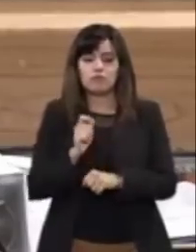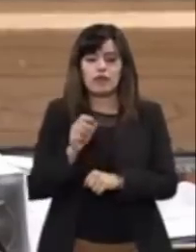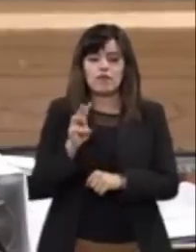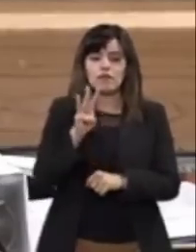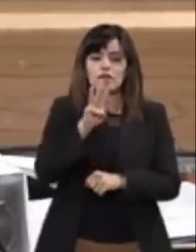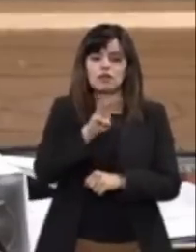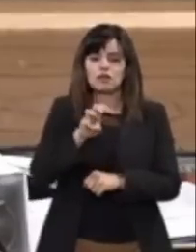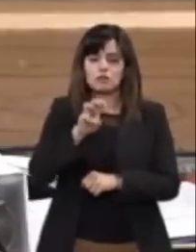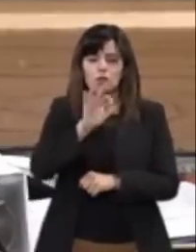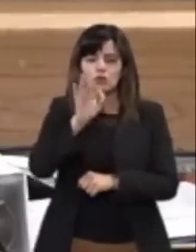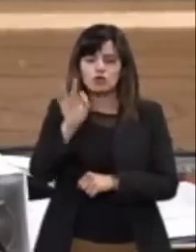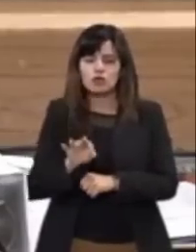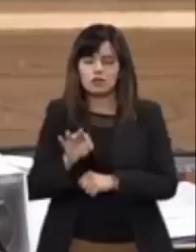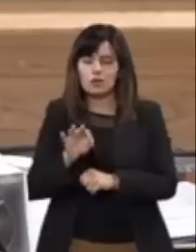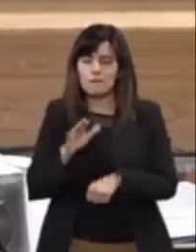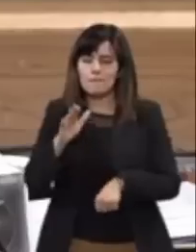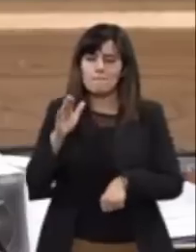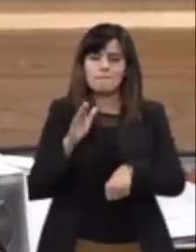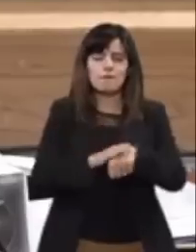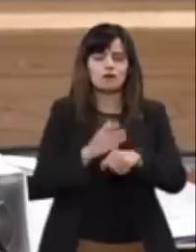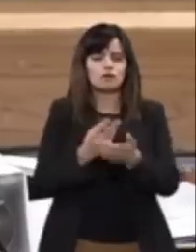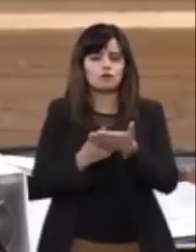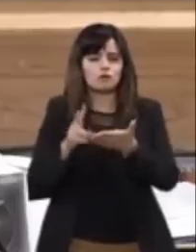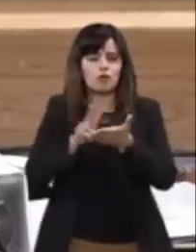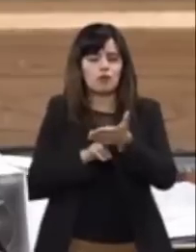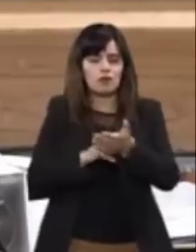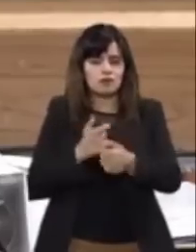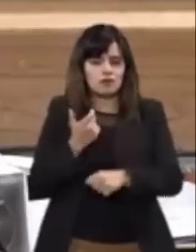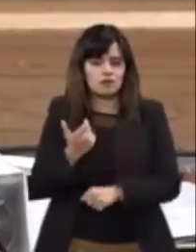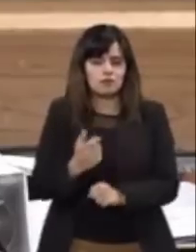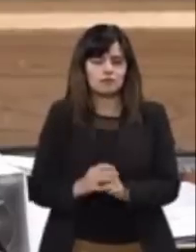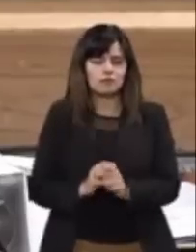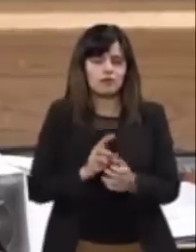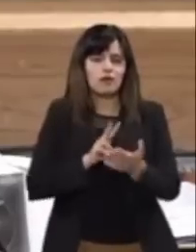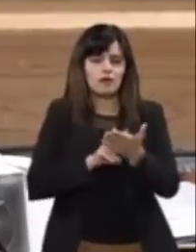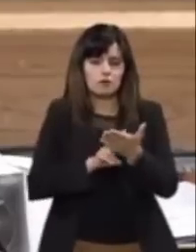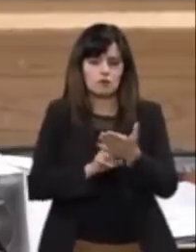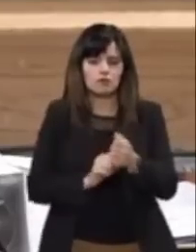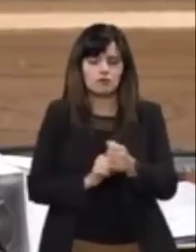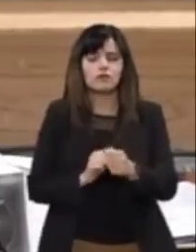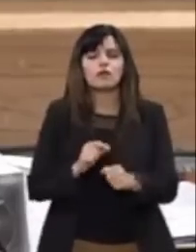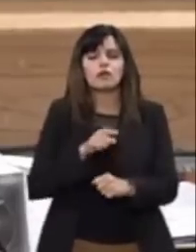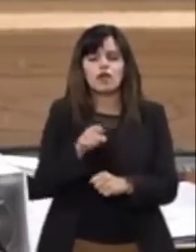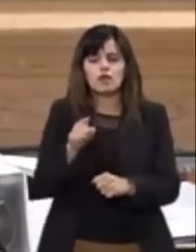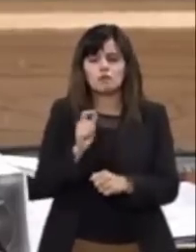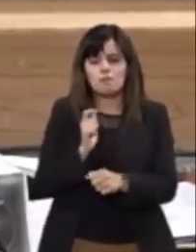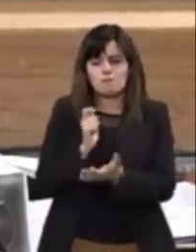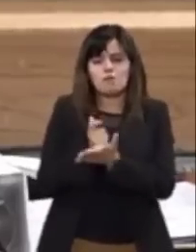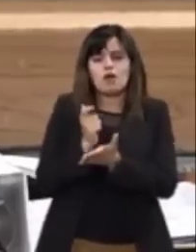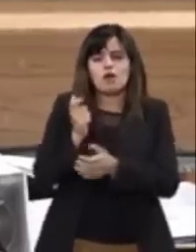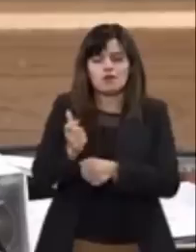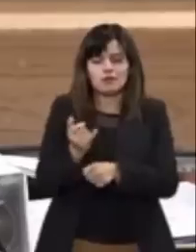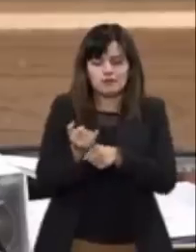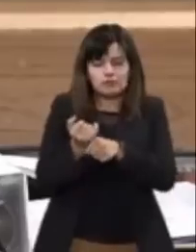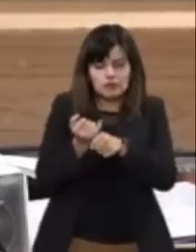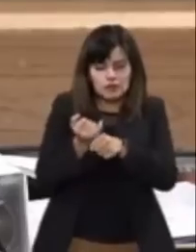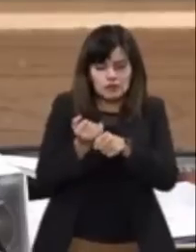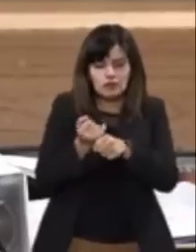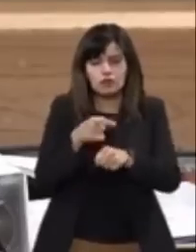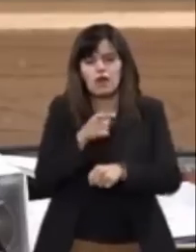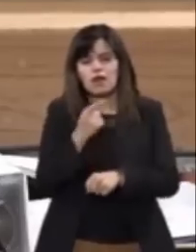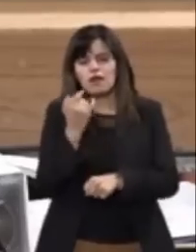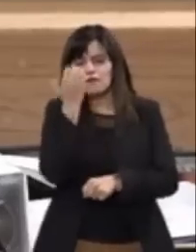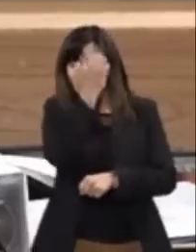350% más de sobreprecio. Contrataron 3 estudios cualitativos para evaluar la imagen,